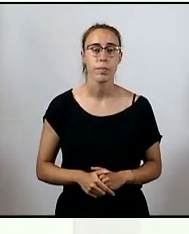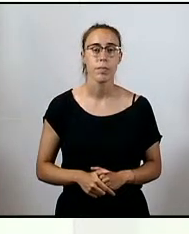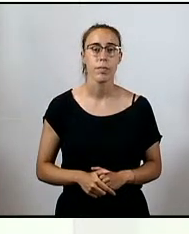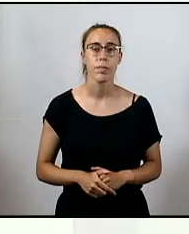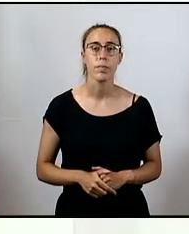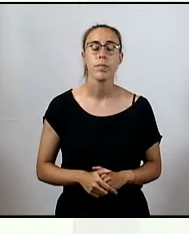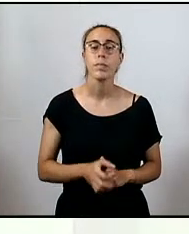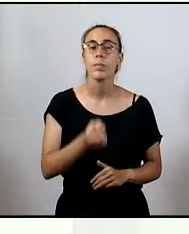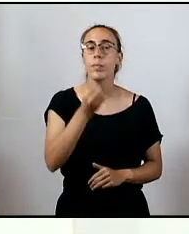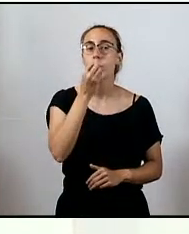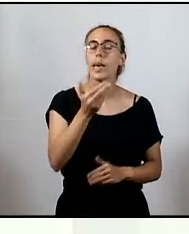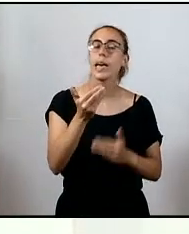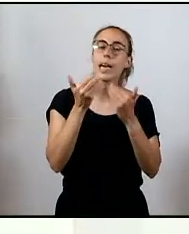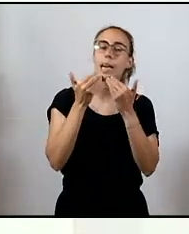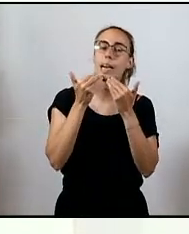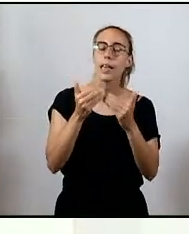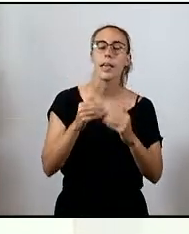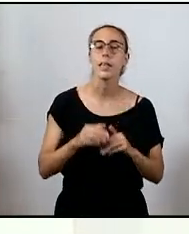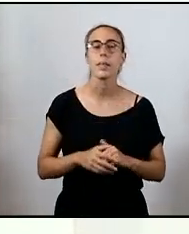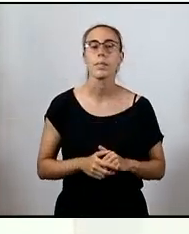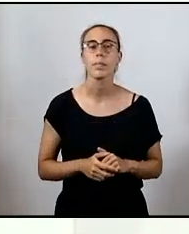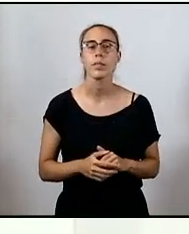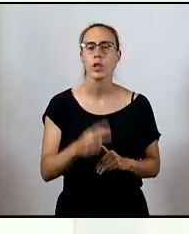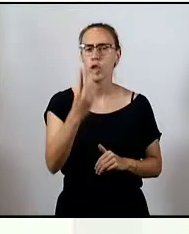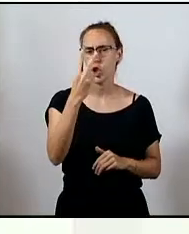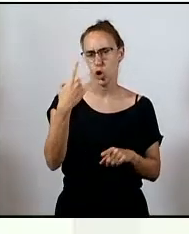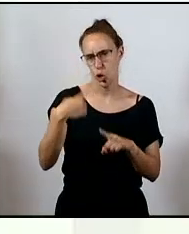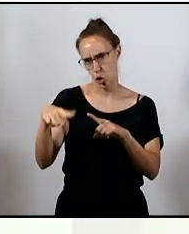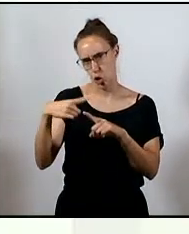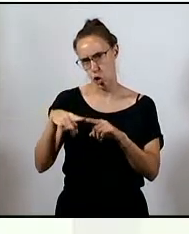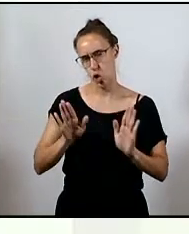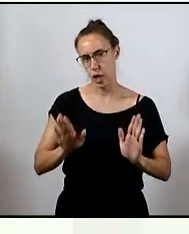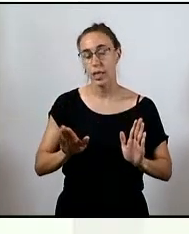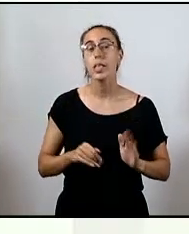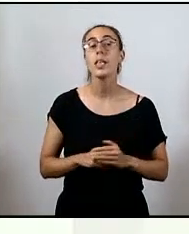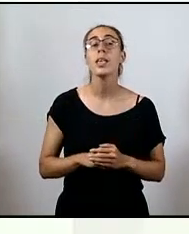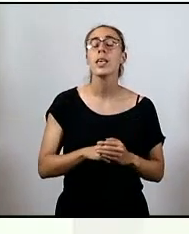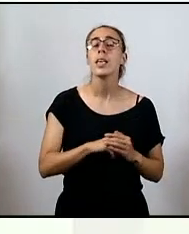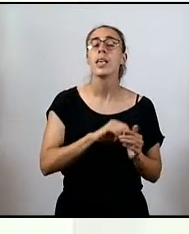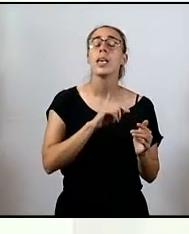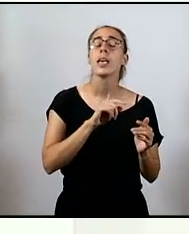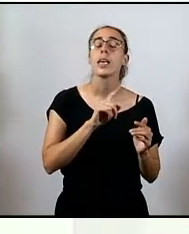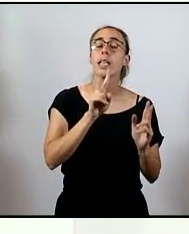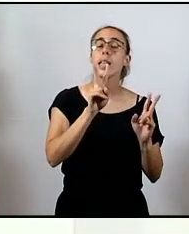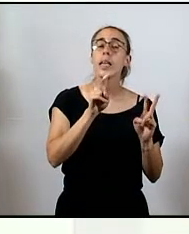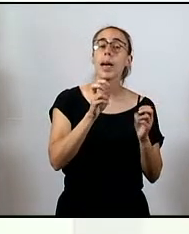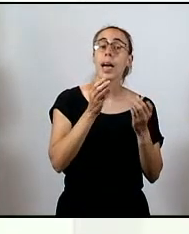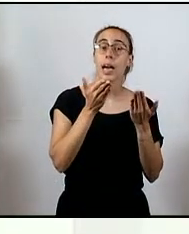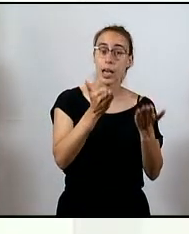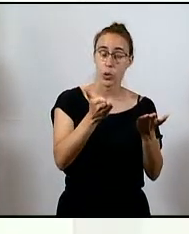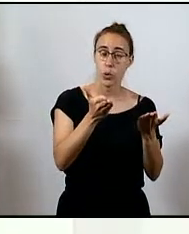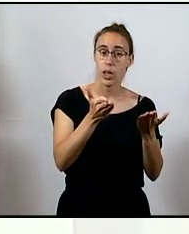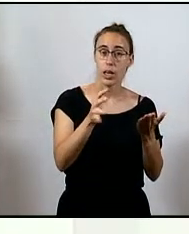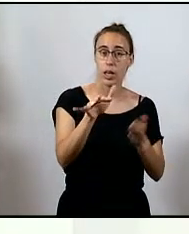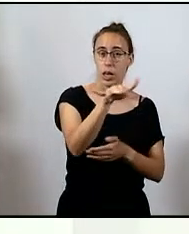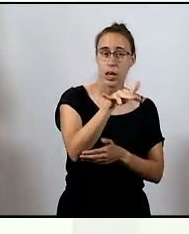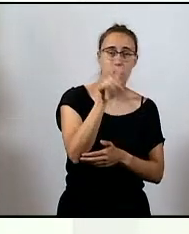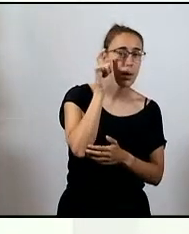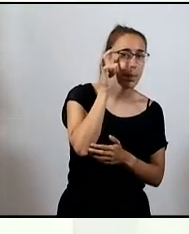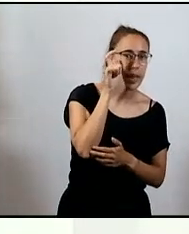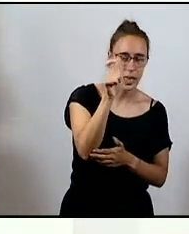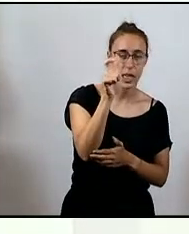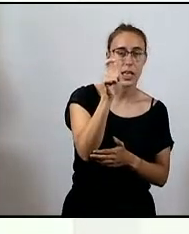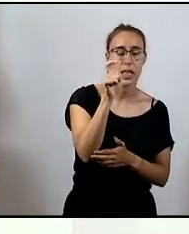Buenas, gracias. Dos cosillas. Sobre las ayudas a las pedanías,